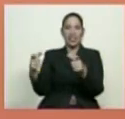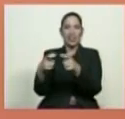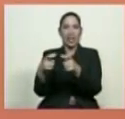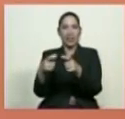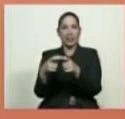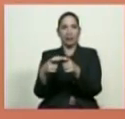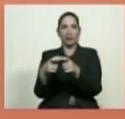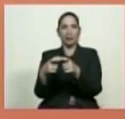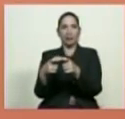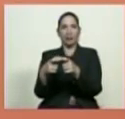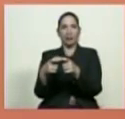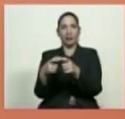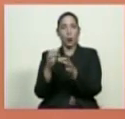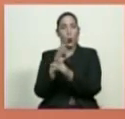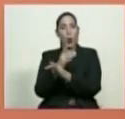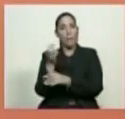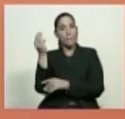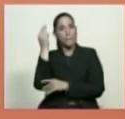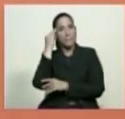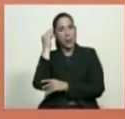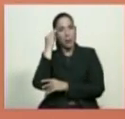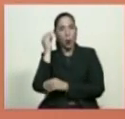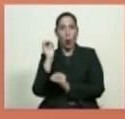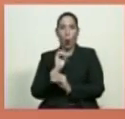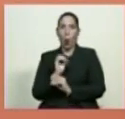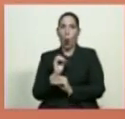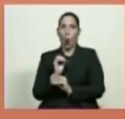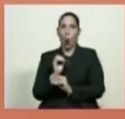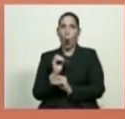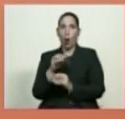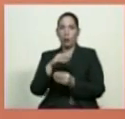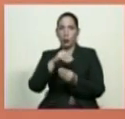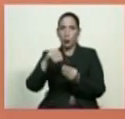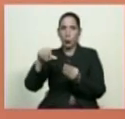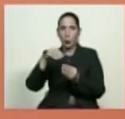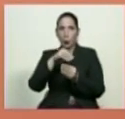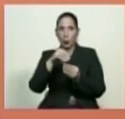para jugar memoria, o si le echan un poquito de sal, a lo mejor hasta se los pueden comer.